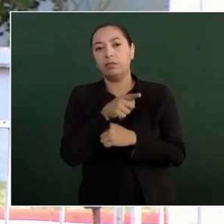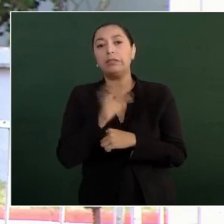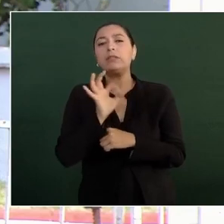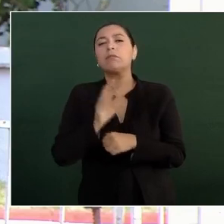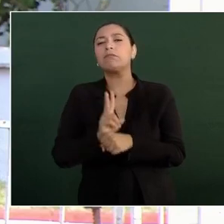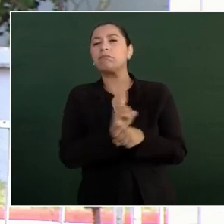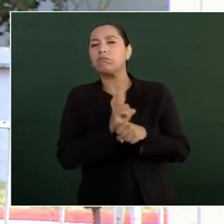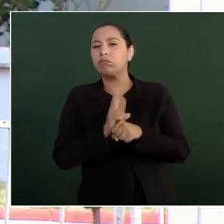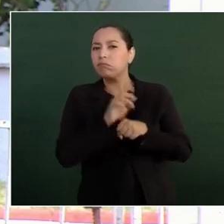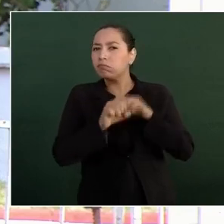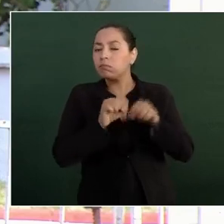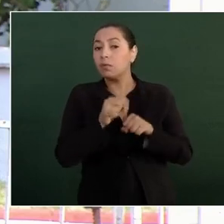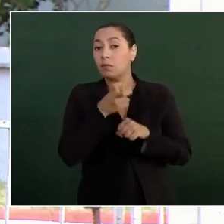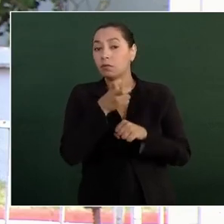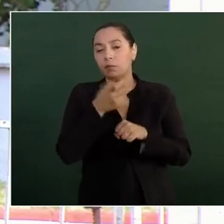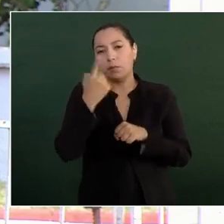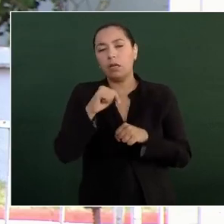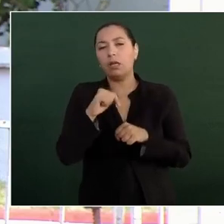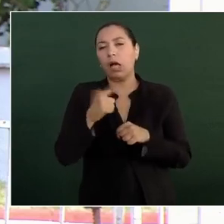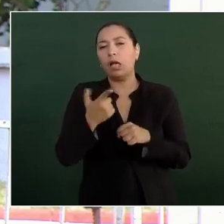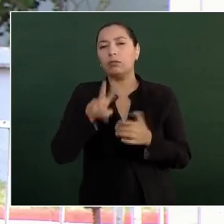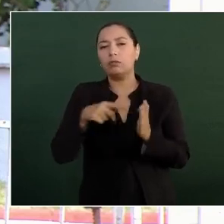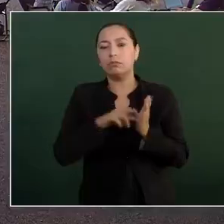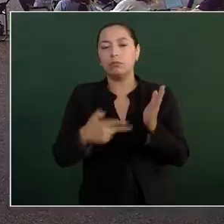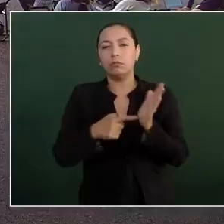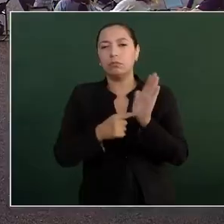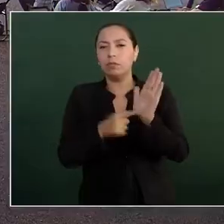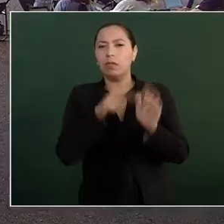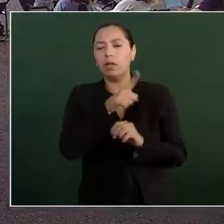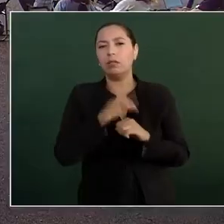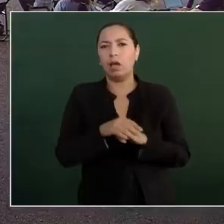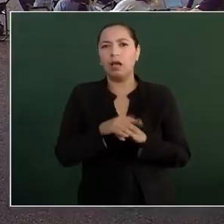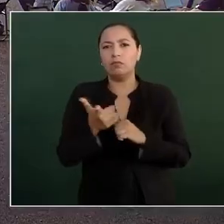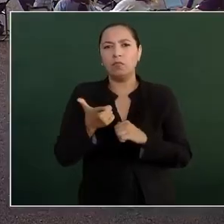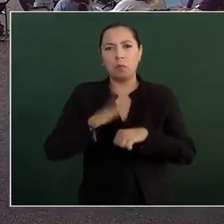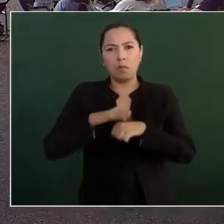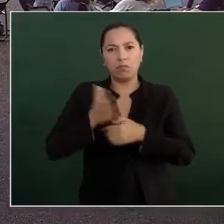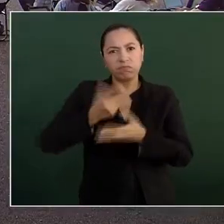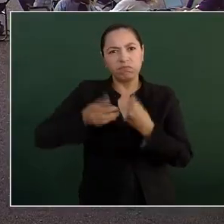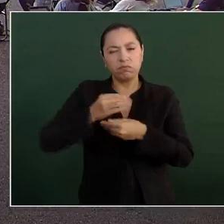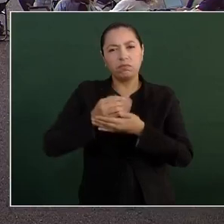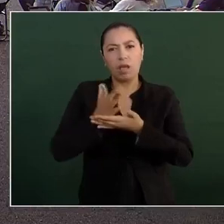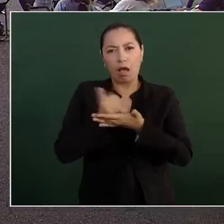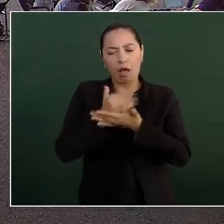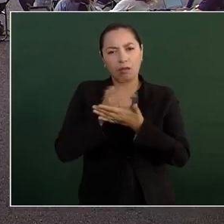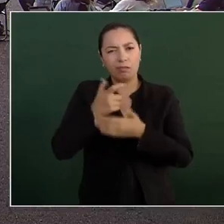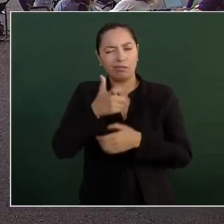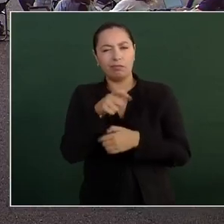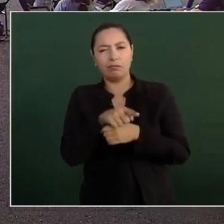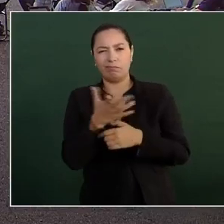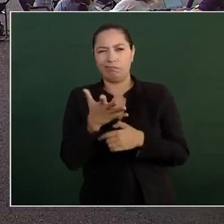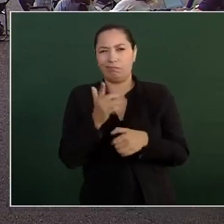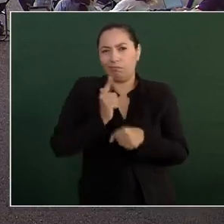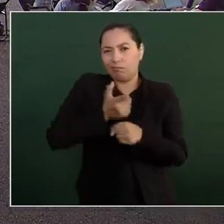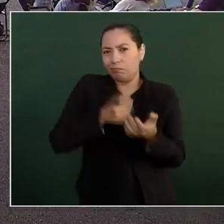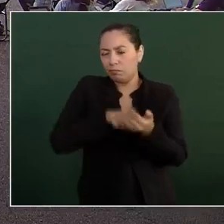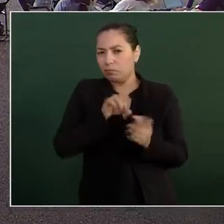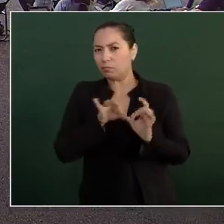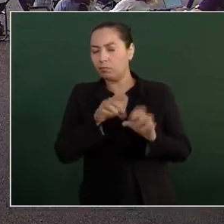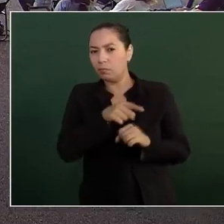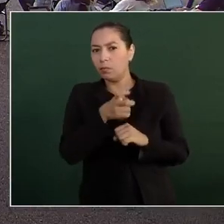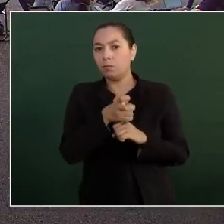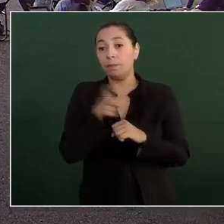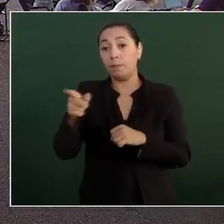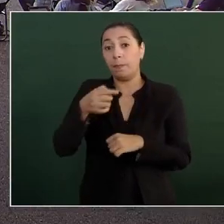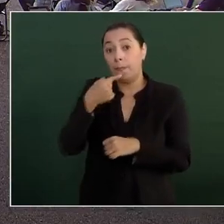preventiva justificada por el delito de enriquecimiento ilícito. Para ello, ordenó al juez de control que citara a